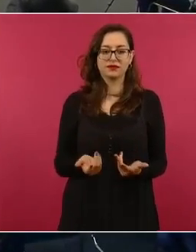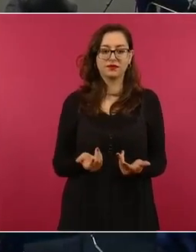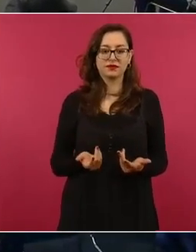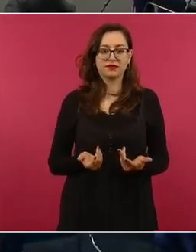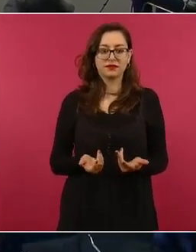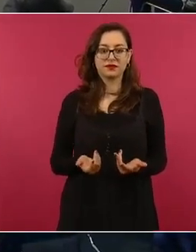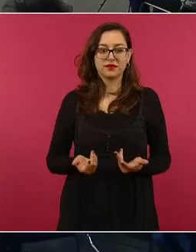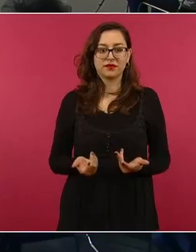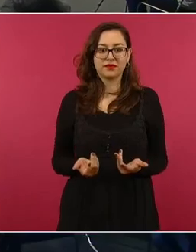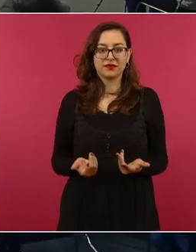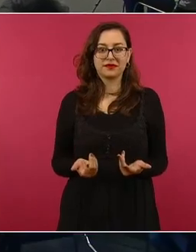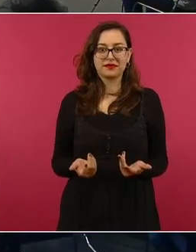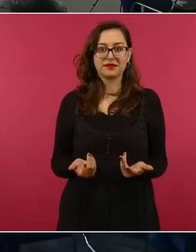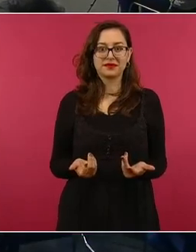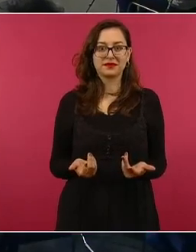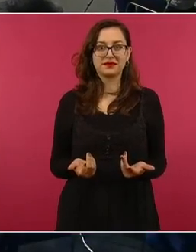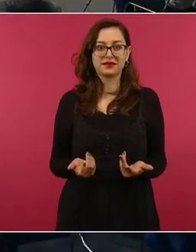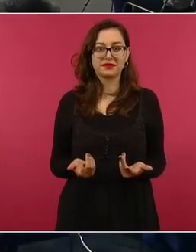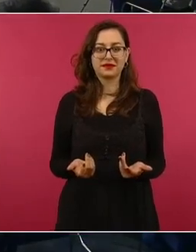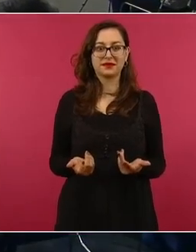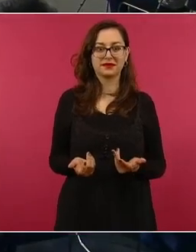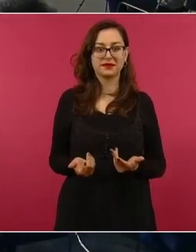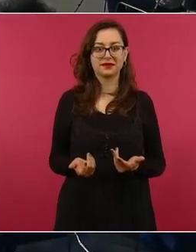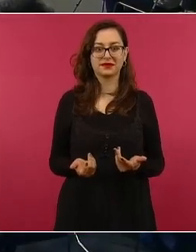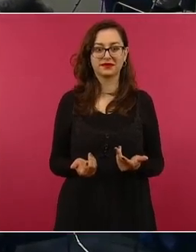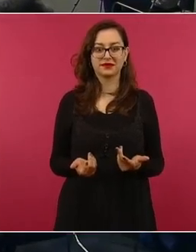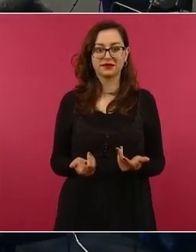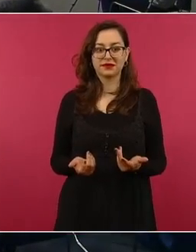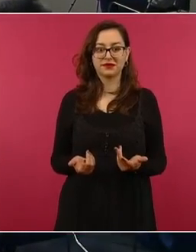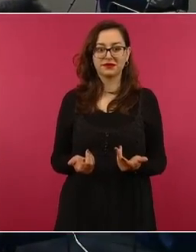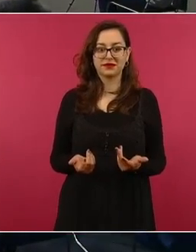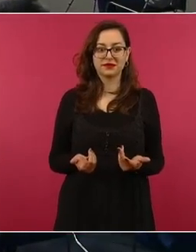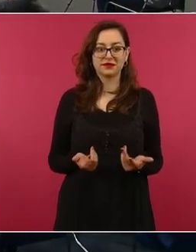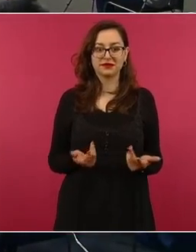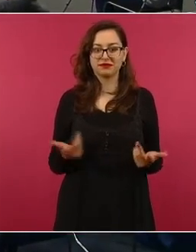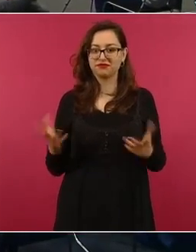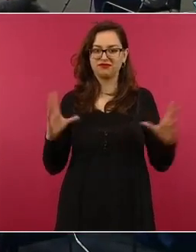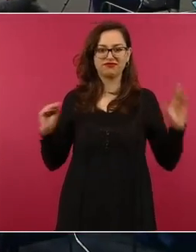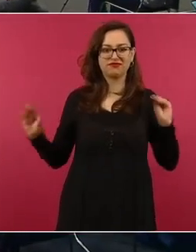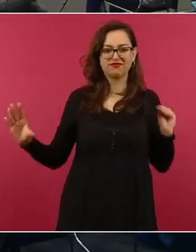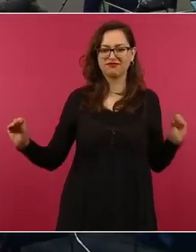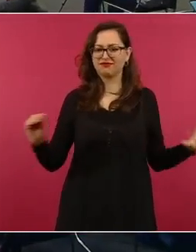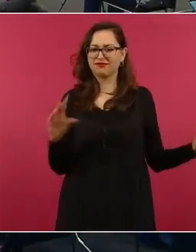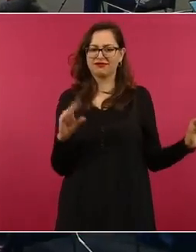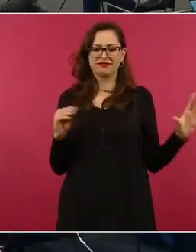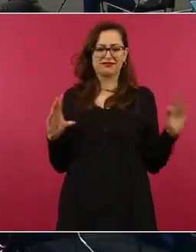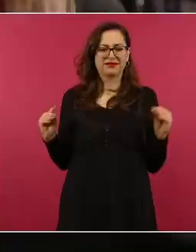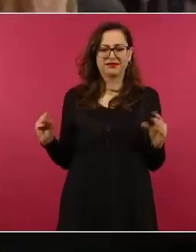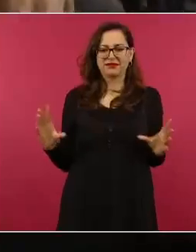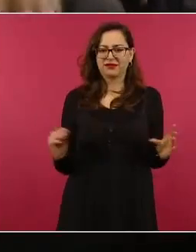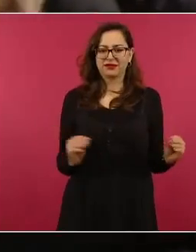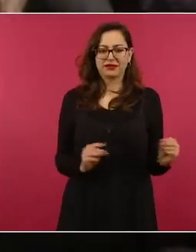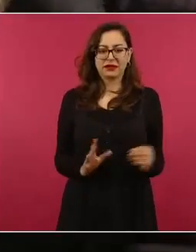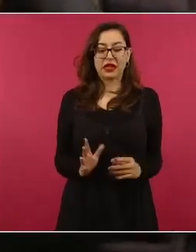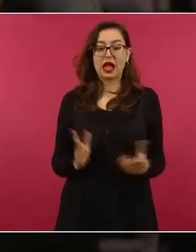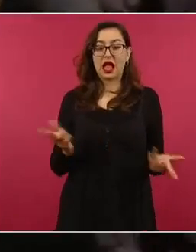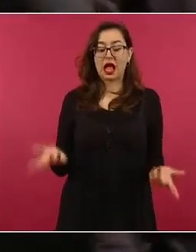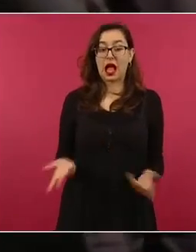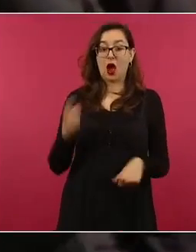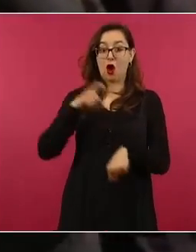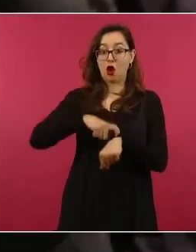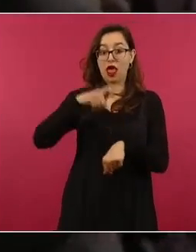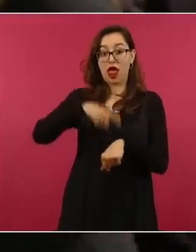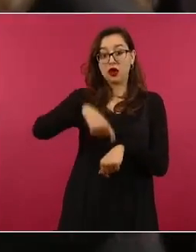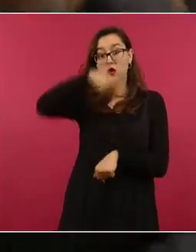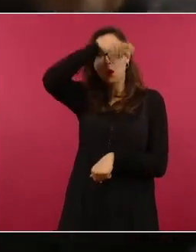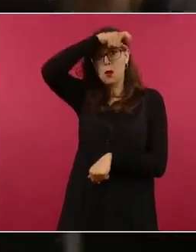Sí. No habría cambio ya que está. Okay. Sí. Porque de hecho está a punto de terminar, o sea, el horario de